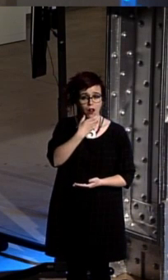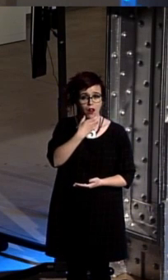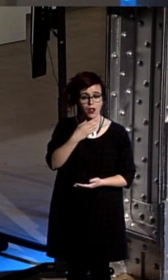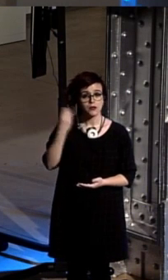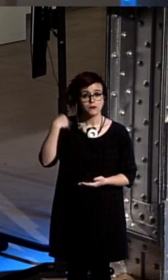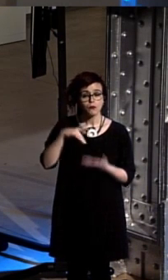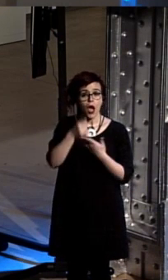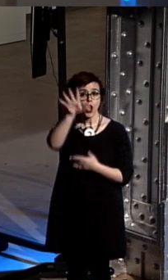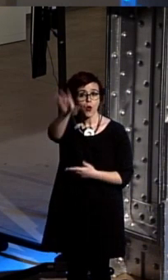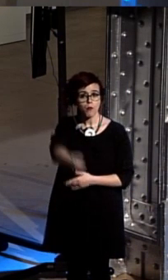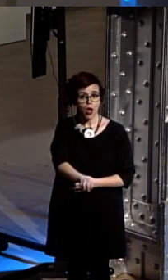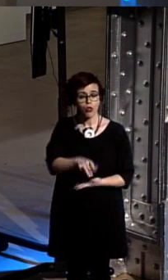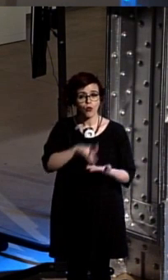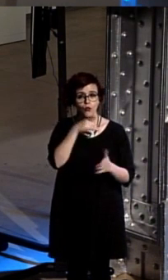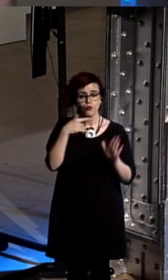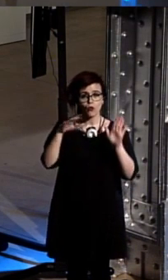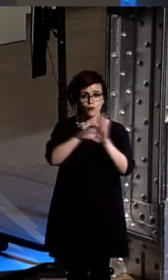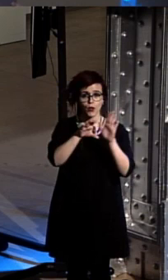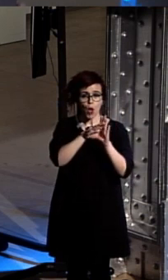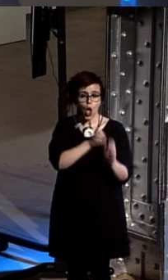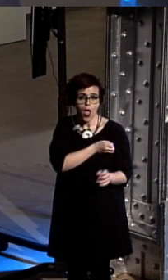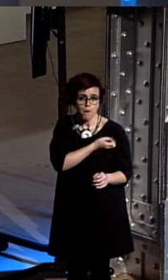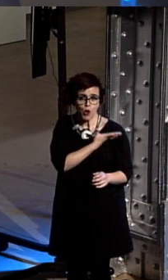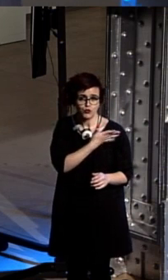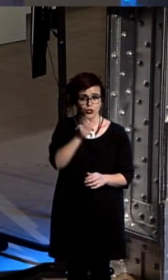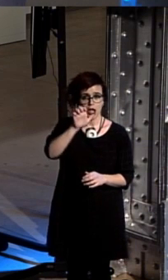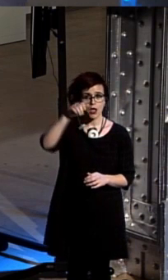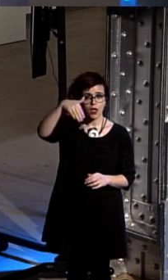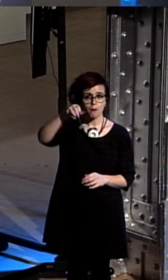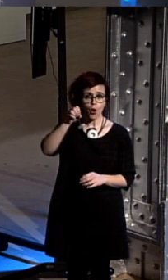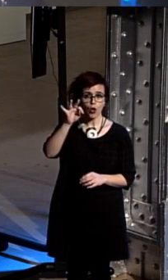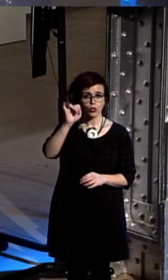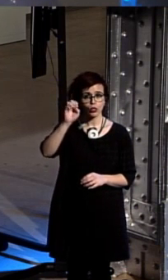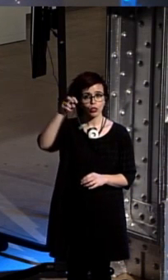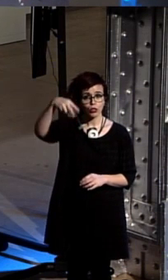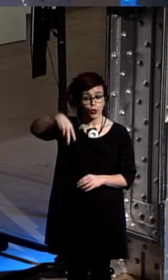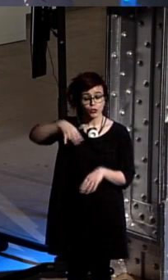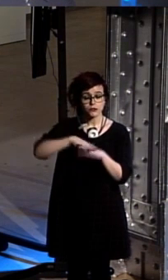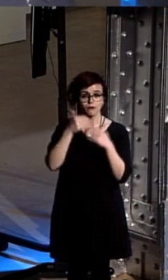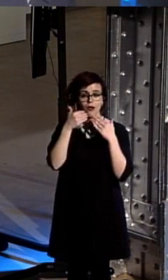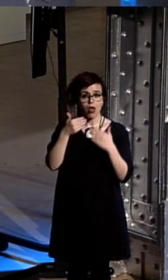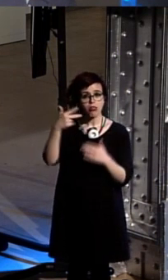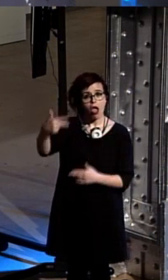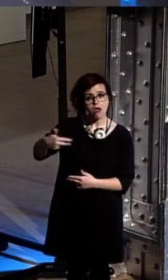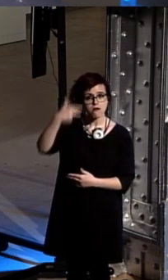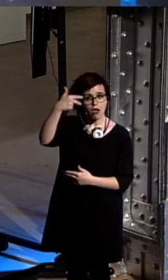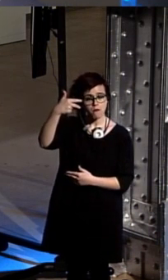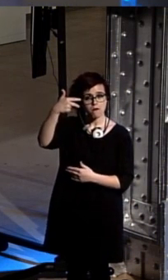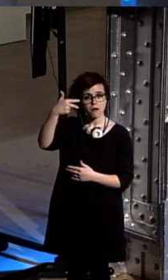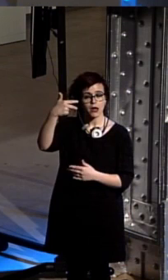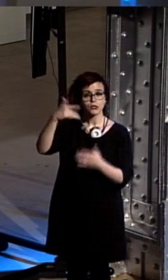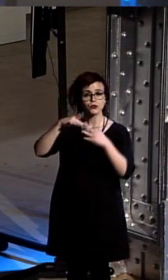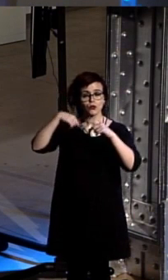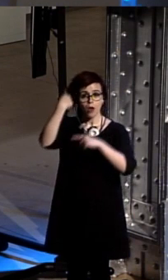ha comprado un codificador que se llama Emotion y utiliza una cámara para determinar y para hacer